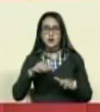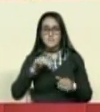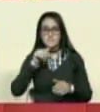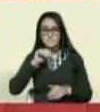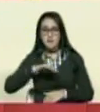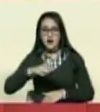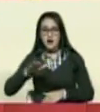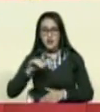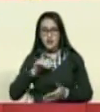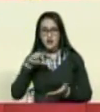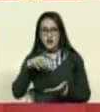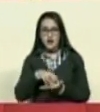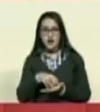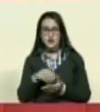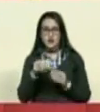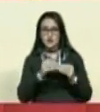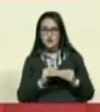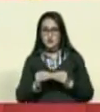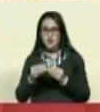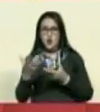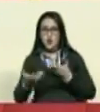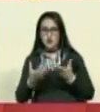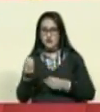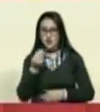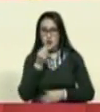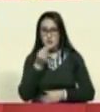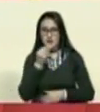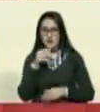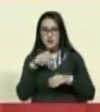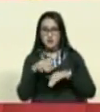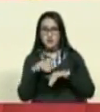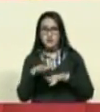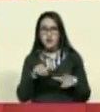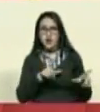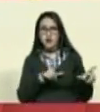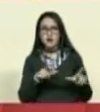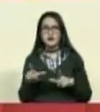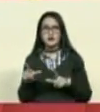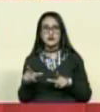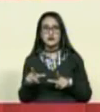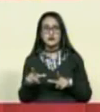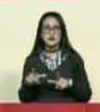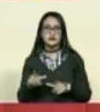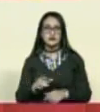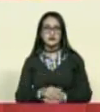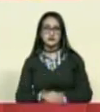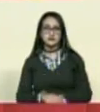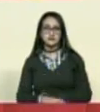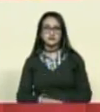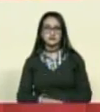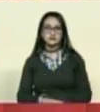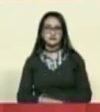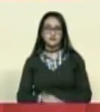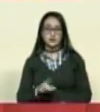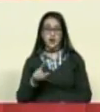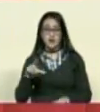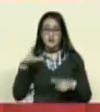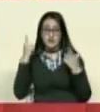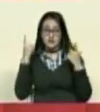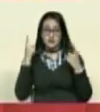Aragua. Acondicionamiento de la cocina comedor de tropa alistada del establecimiento naval General Simón Bolívar, Estado